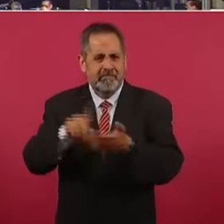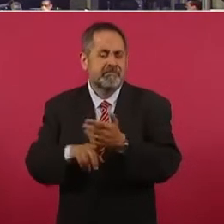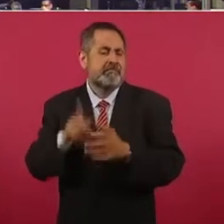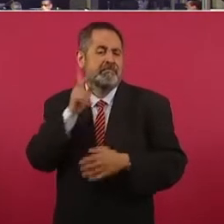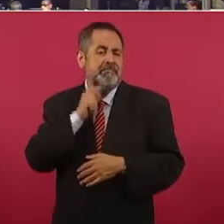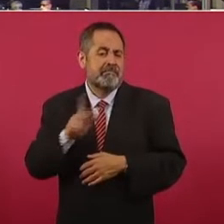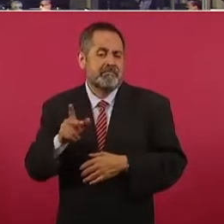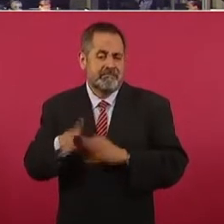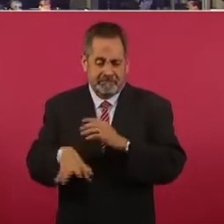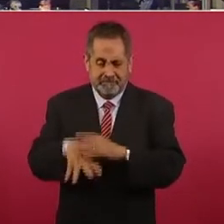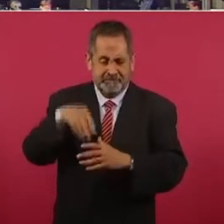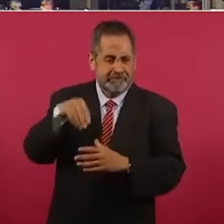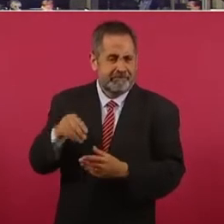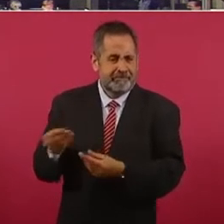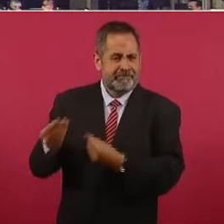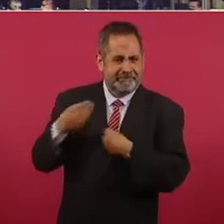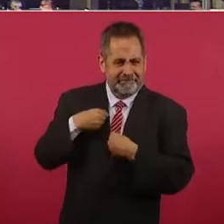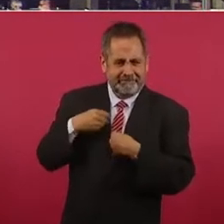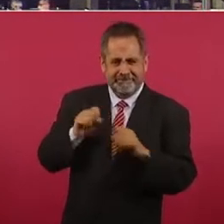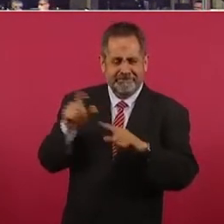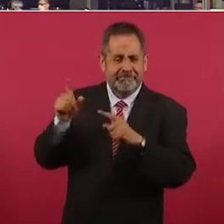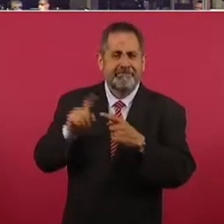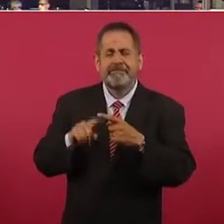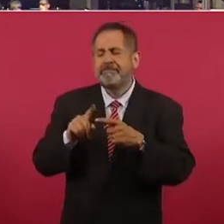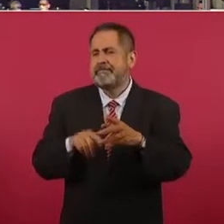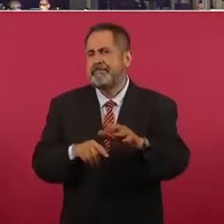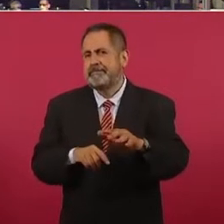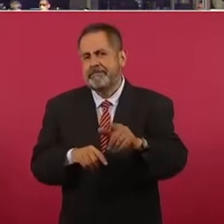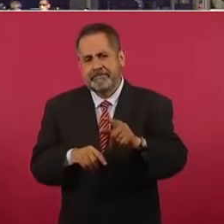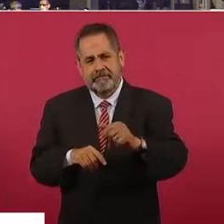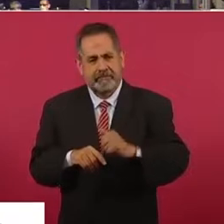petroleros de la refinería de